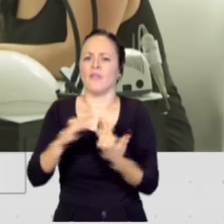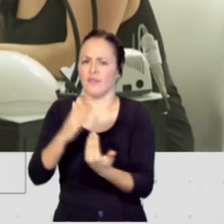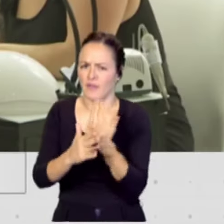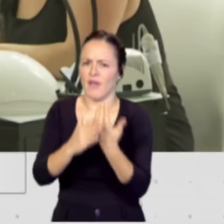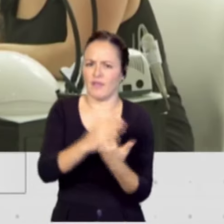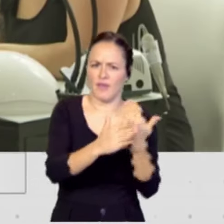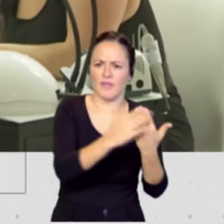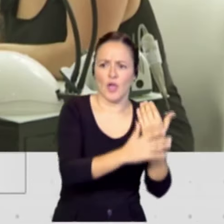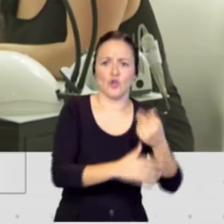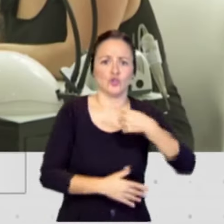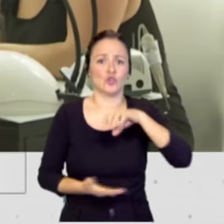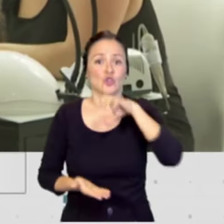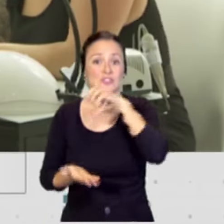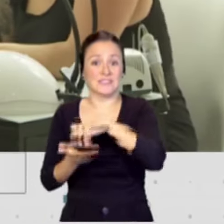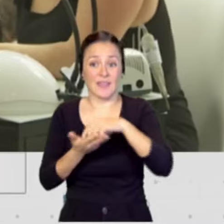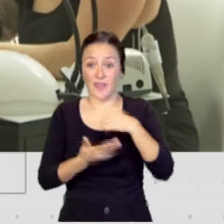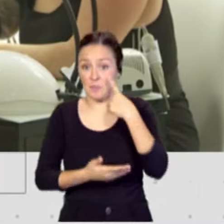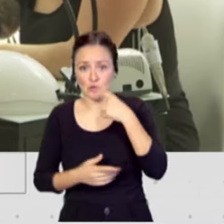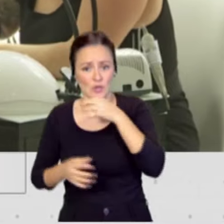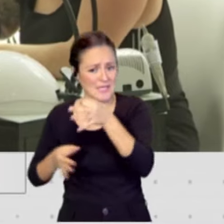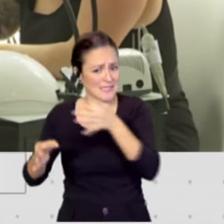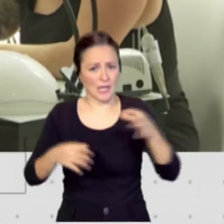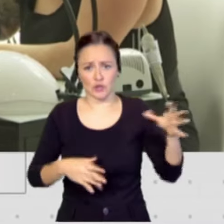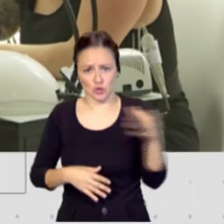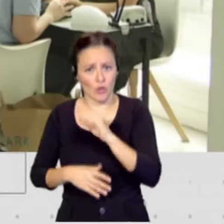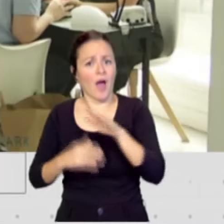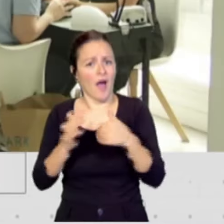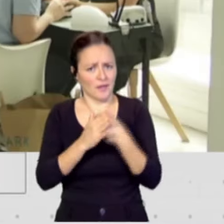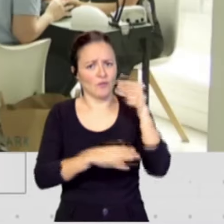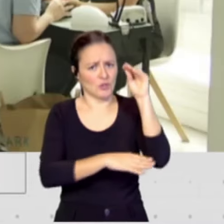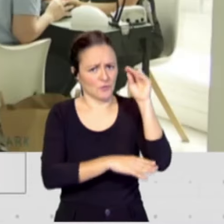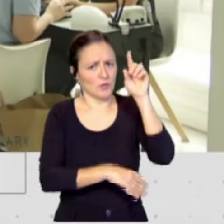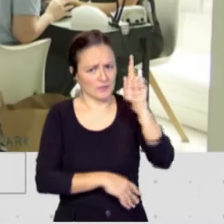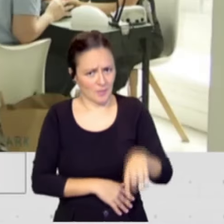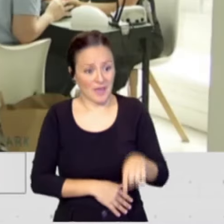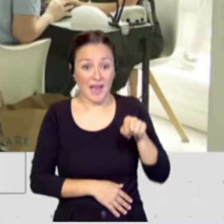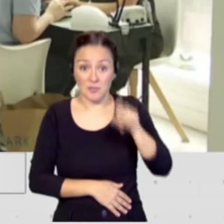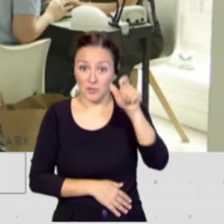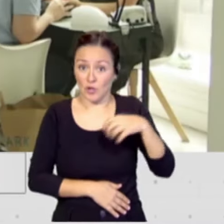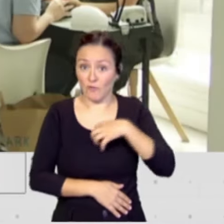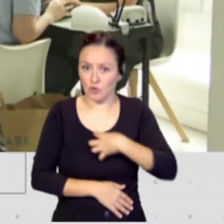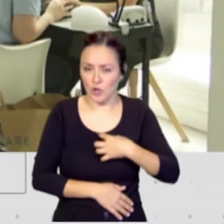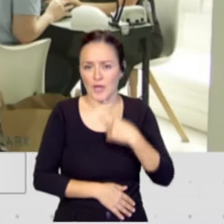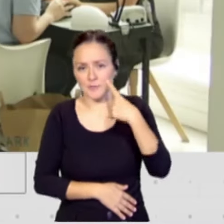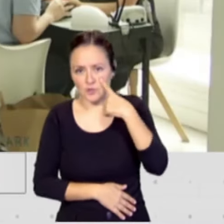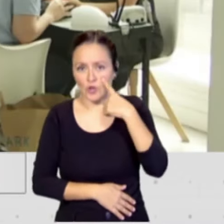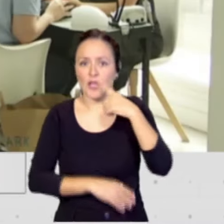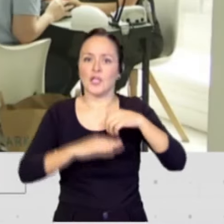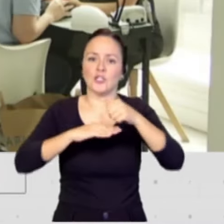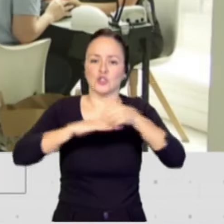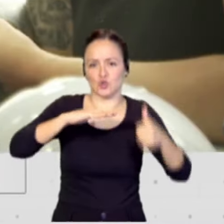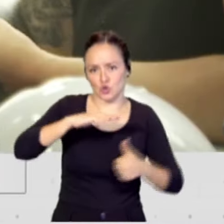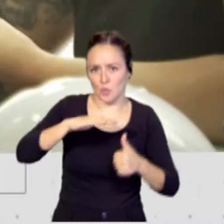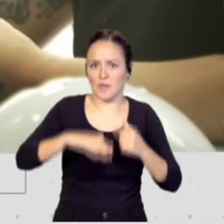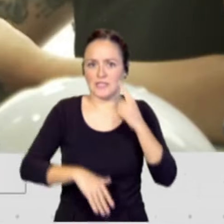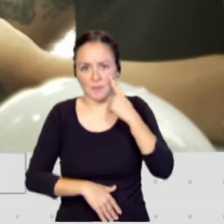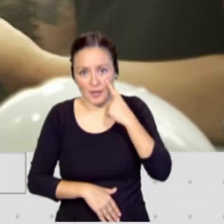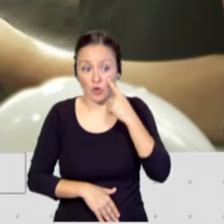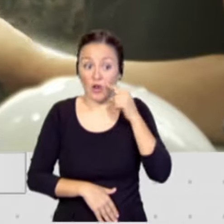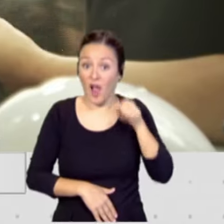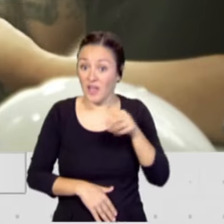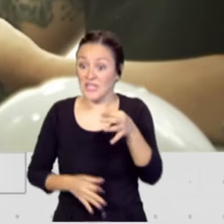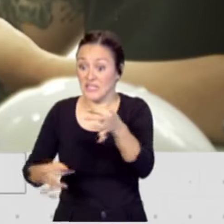sedes de inspección en todas las Islas incluido en fuerteventura donde hay funcionarios inspectores y subinspectores que trabajan Residen en las